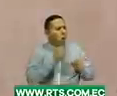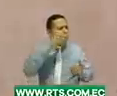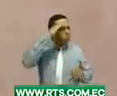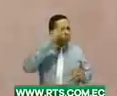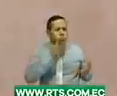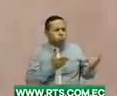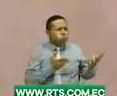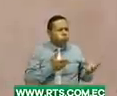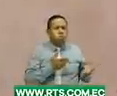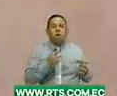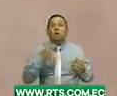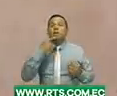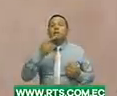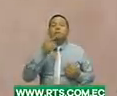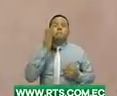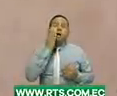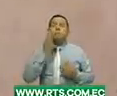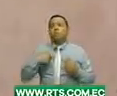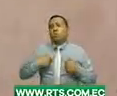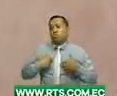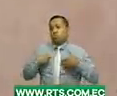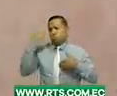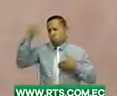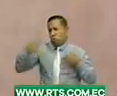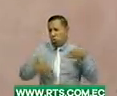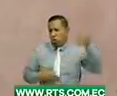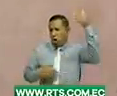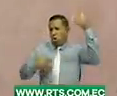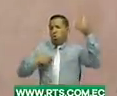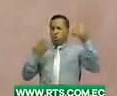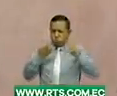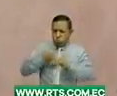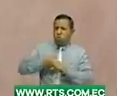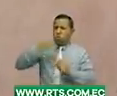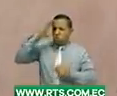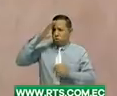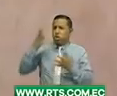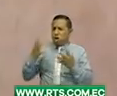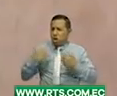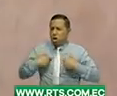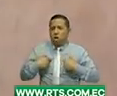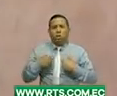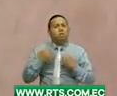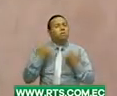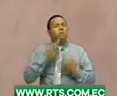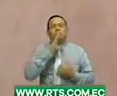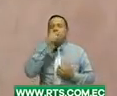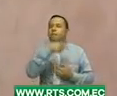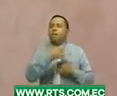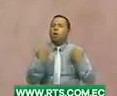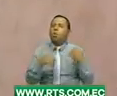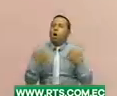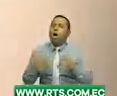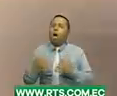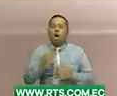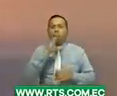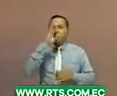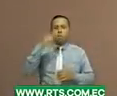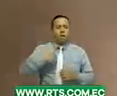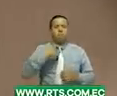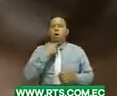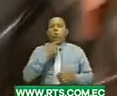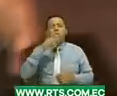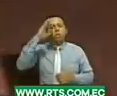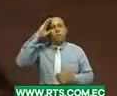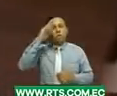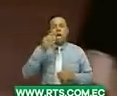decía, mami, yo quiero ser un policía de grande, yo quiero ser un policía, y se ponen a jugar al policía y al ladrón y él es el policía. Cuando